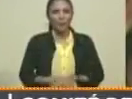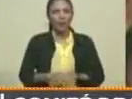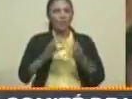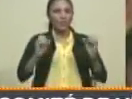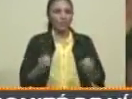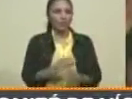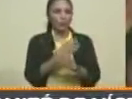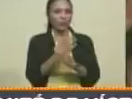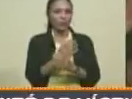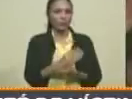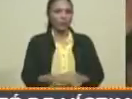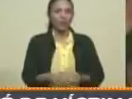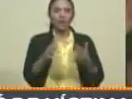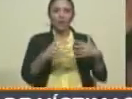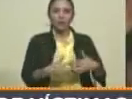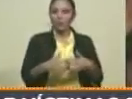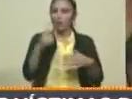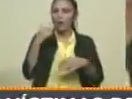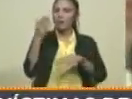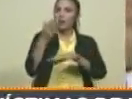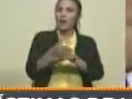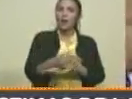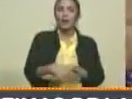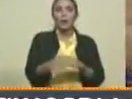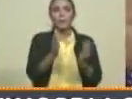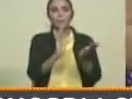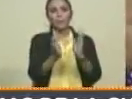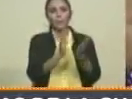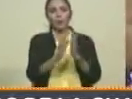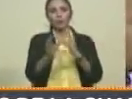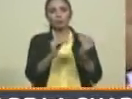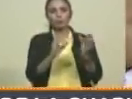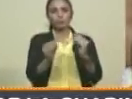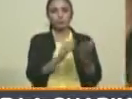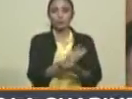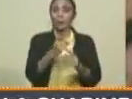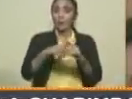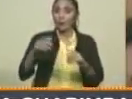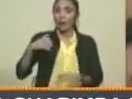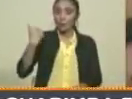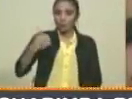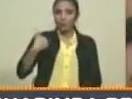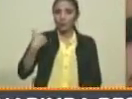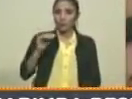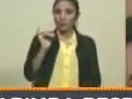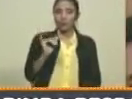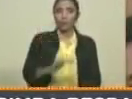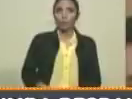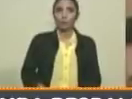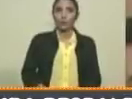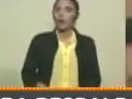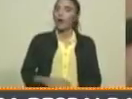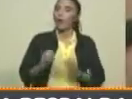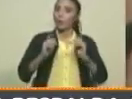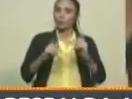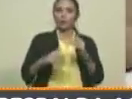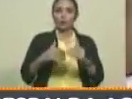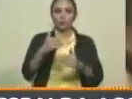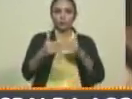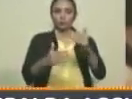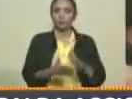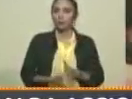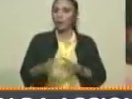Pompeo. Solo fue a hablar, pero debemos decir que aprovechamos, por instrucción del presidente, la oportunidad. Apenas